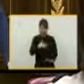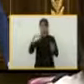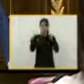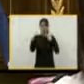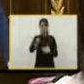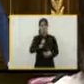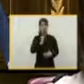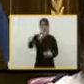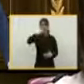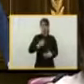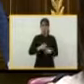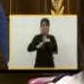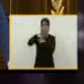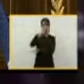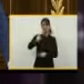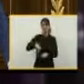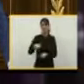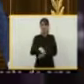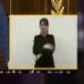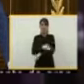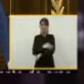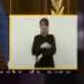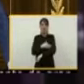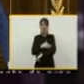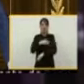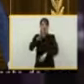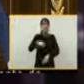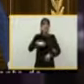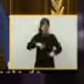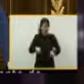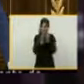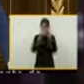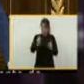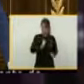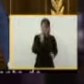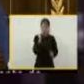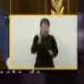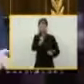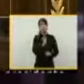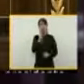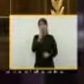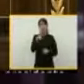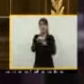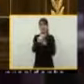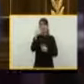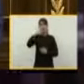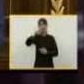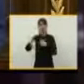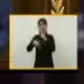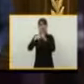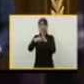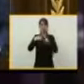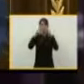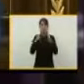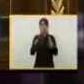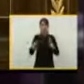condiciona a credibilidade de Sánchez a hora de querer establecer un proceso negociador. Ora, eu que si lle recoñezo en